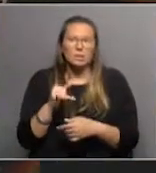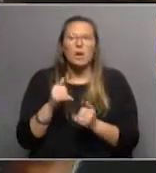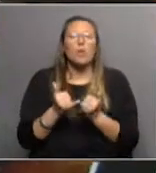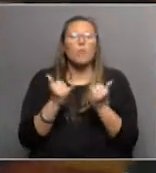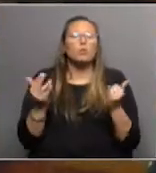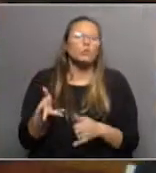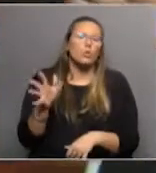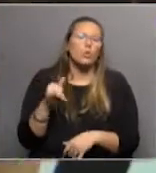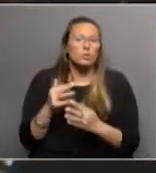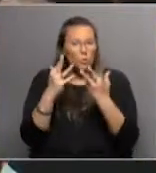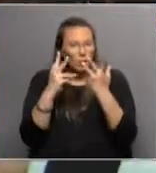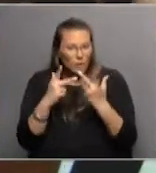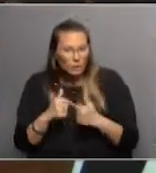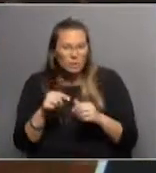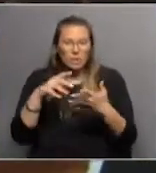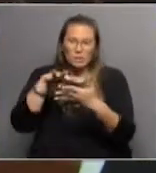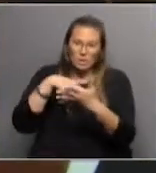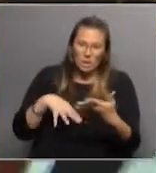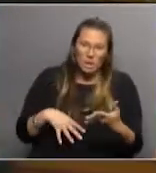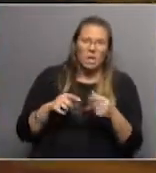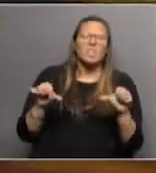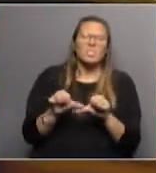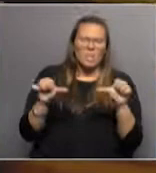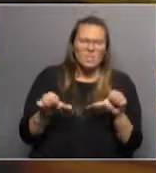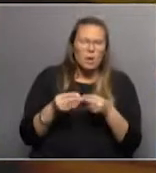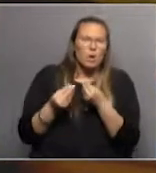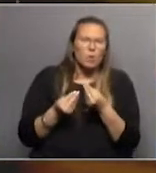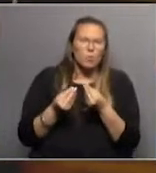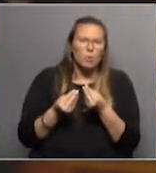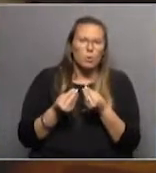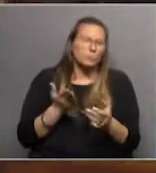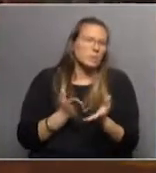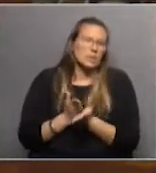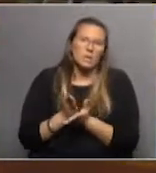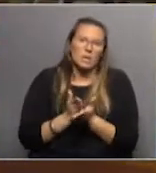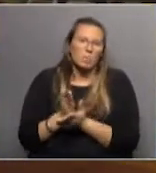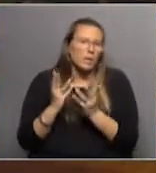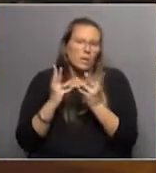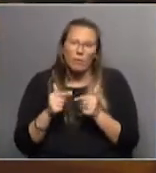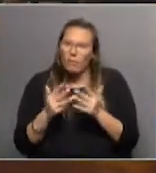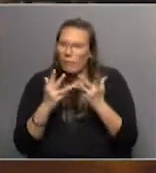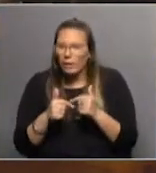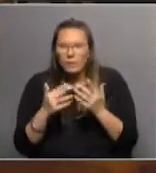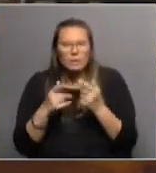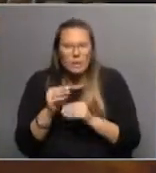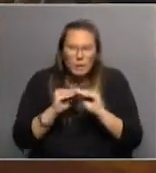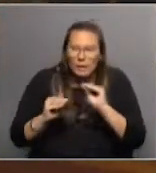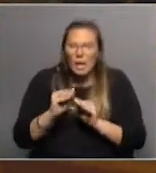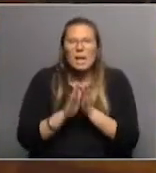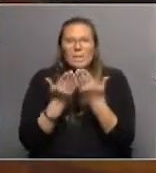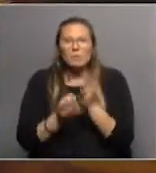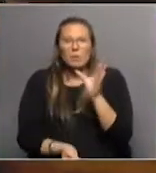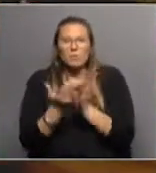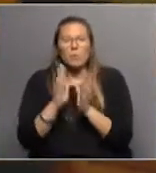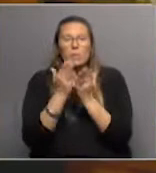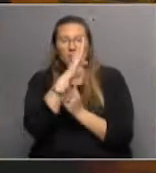a día acá? ¿Se ordena, se lee, se ordena y se lee? Todo el tiempo hay que ordenar, todo el tiempo entran libros, porque como es